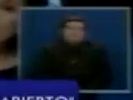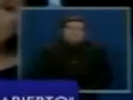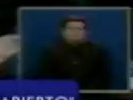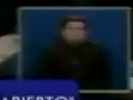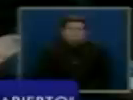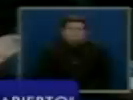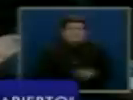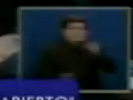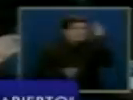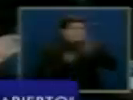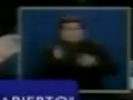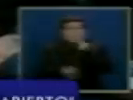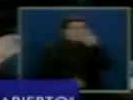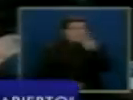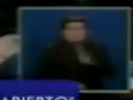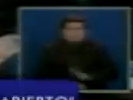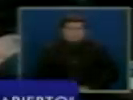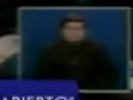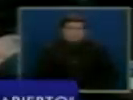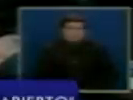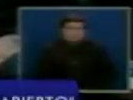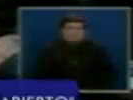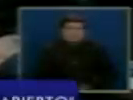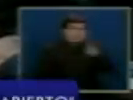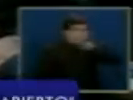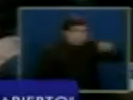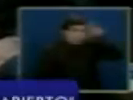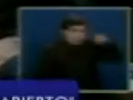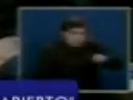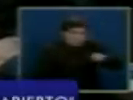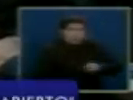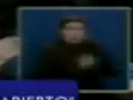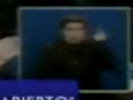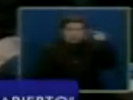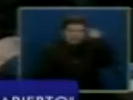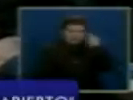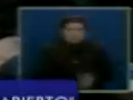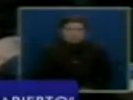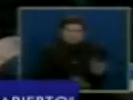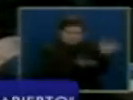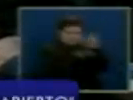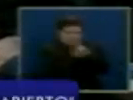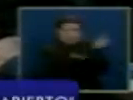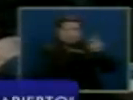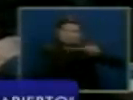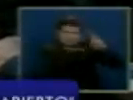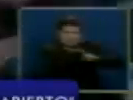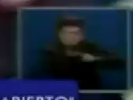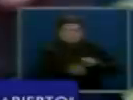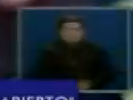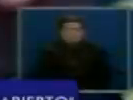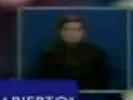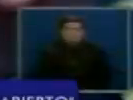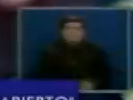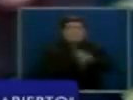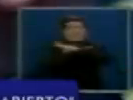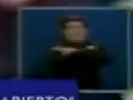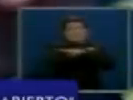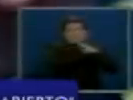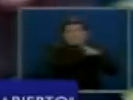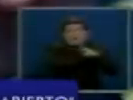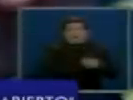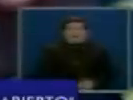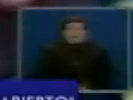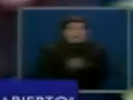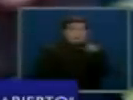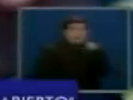palabras sencillas, por cada colón que el Estado percibió en impuestos, le robaron o